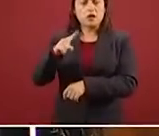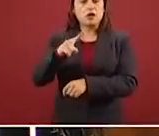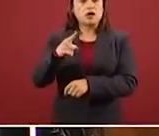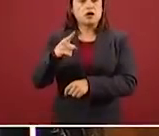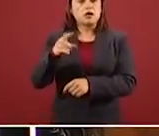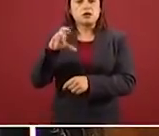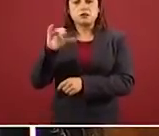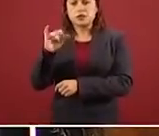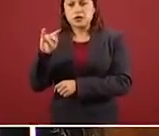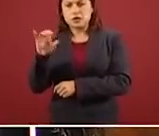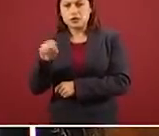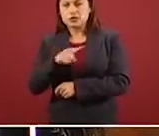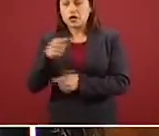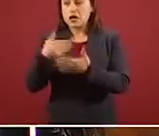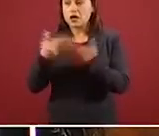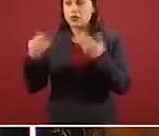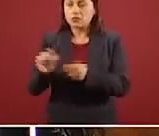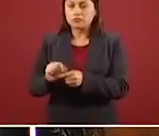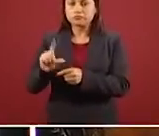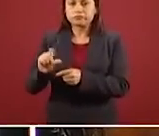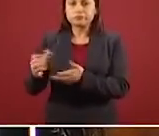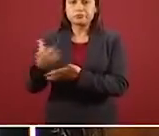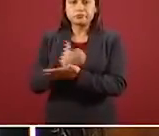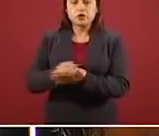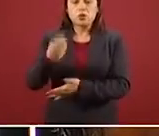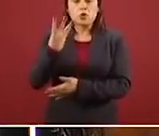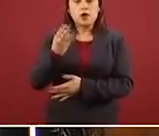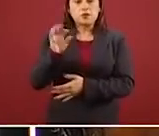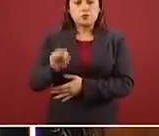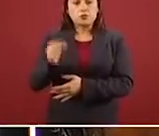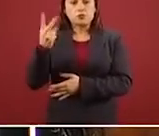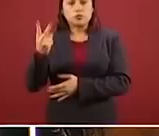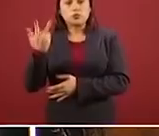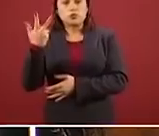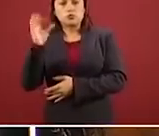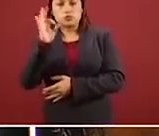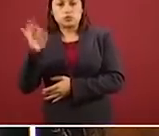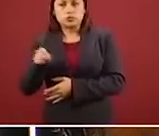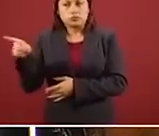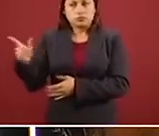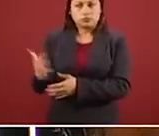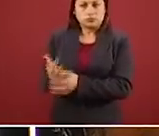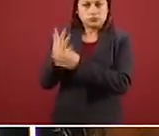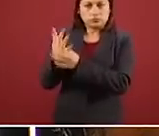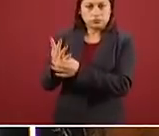que van del 4.2 al 8%, lo que decía el ingeniero Slim.